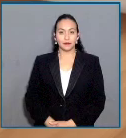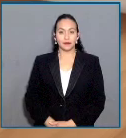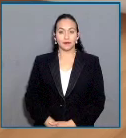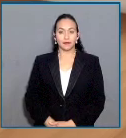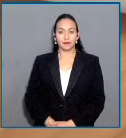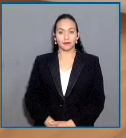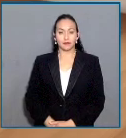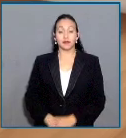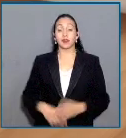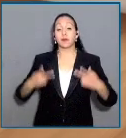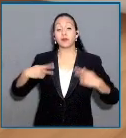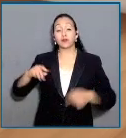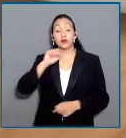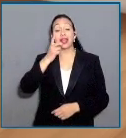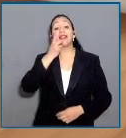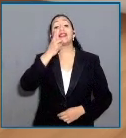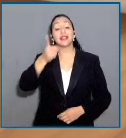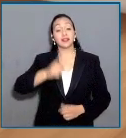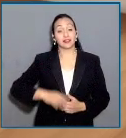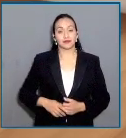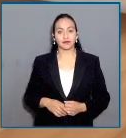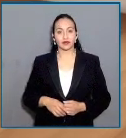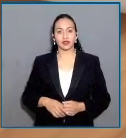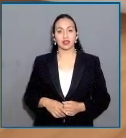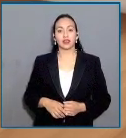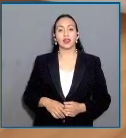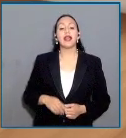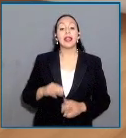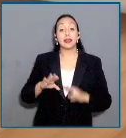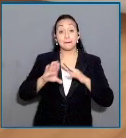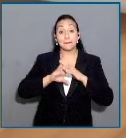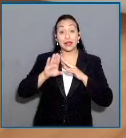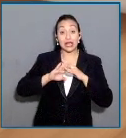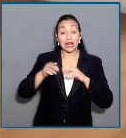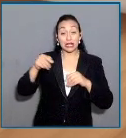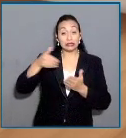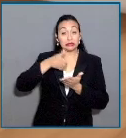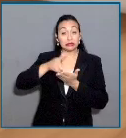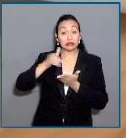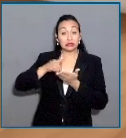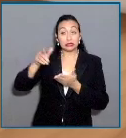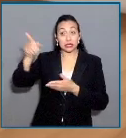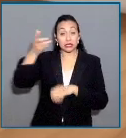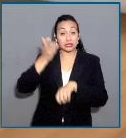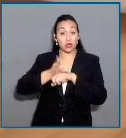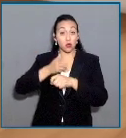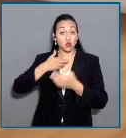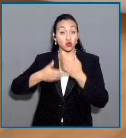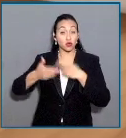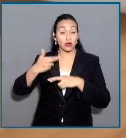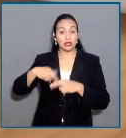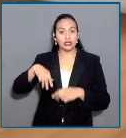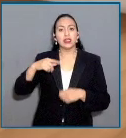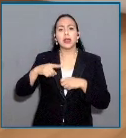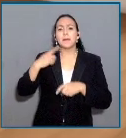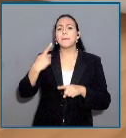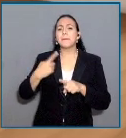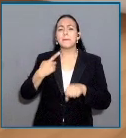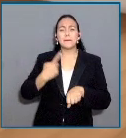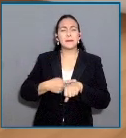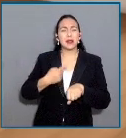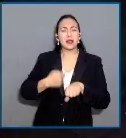Especialistas aseguraron que las deportaciones de migrantes de Estados Unidos, a quienes más afectará, será a los hogares con menores